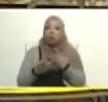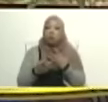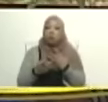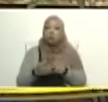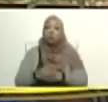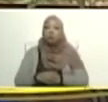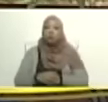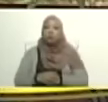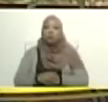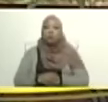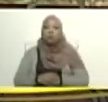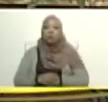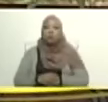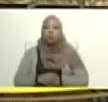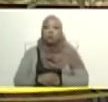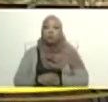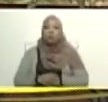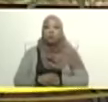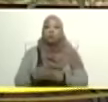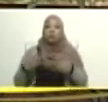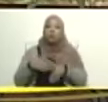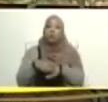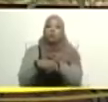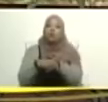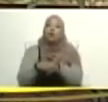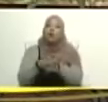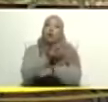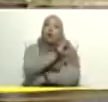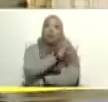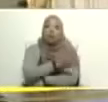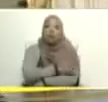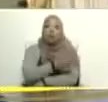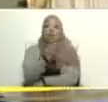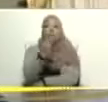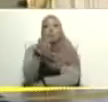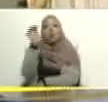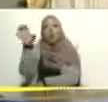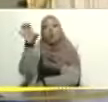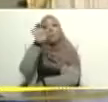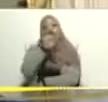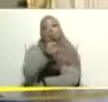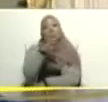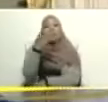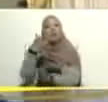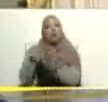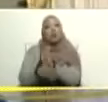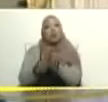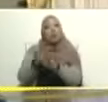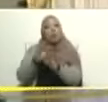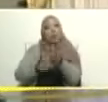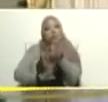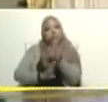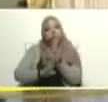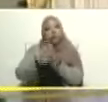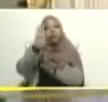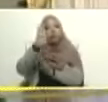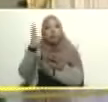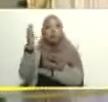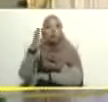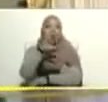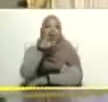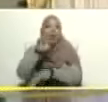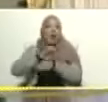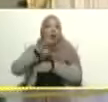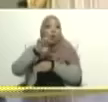un principio de verdadera integración energética entre los dos países. Se puede ampliar a Panamá, a